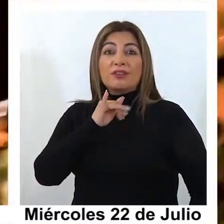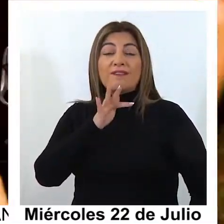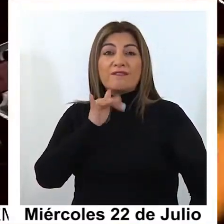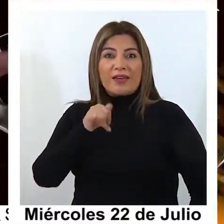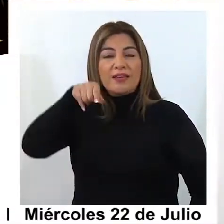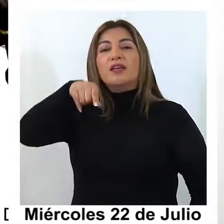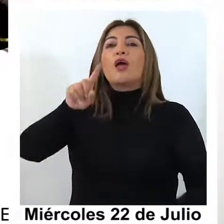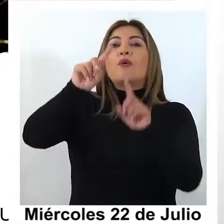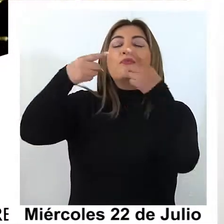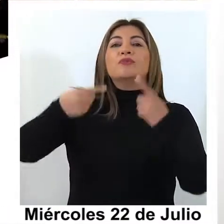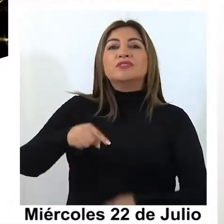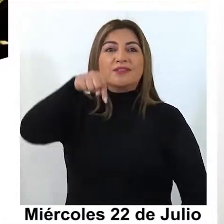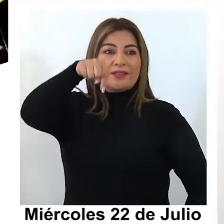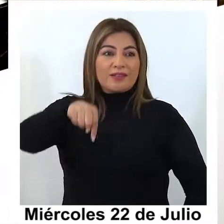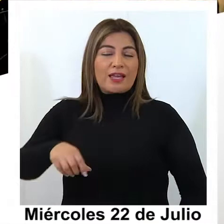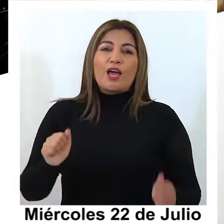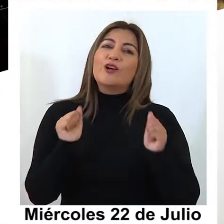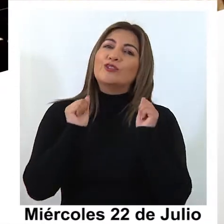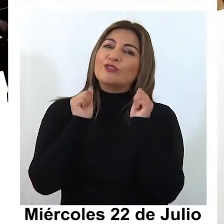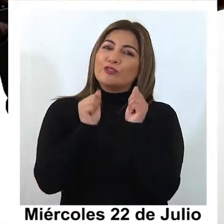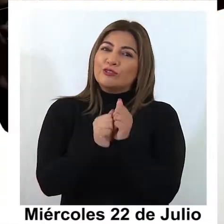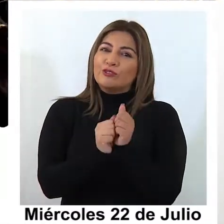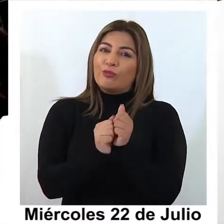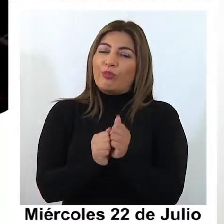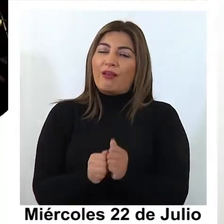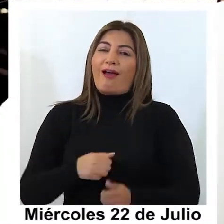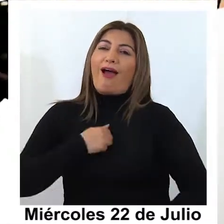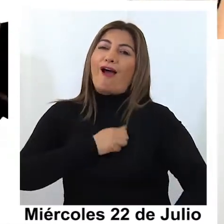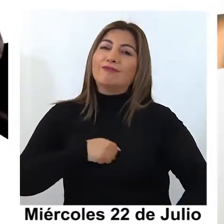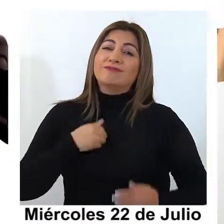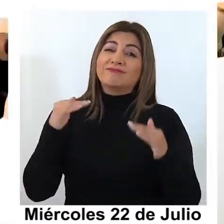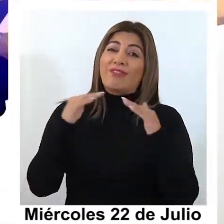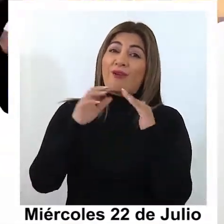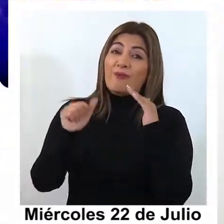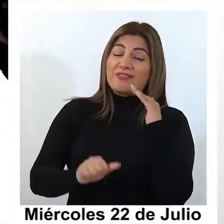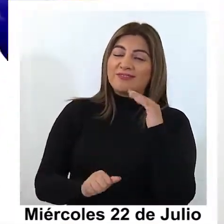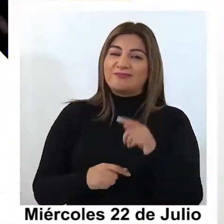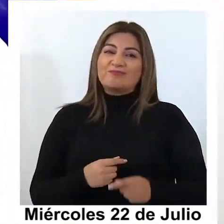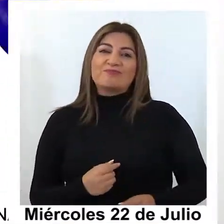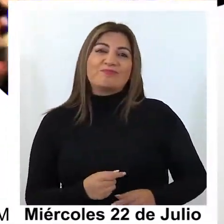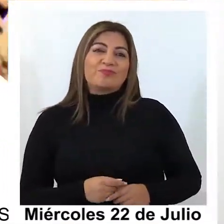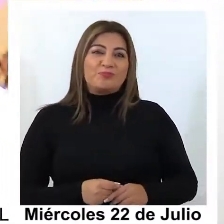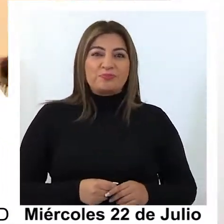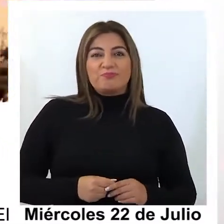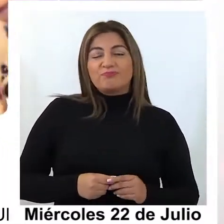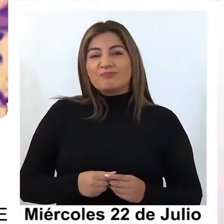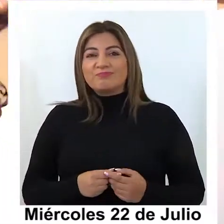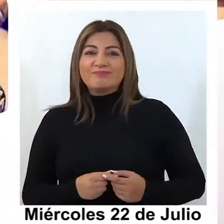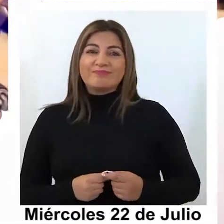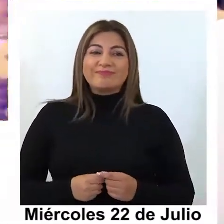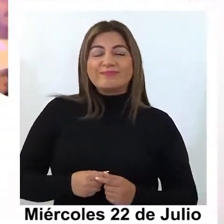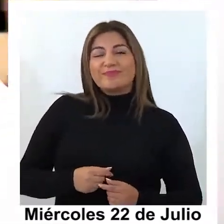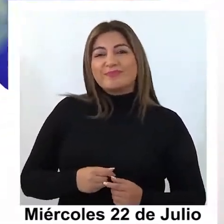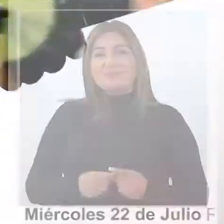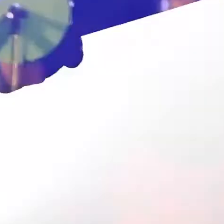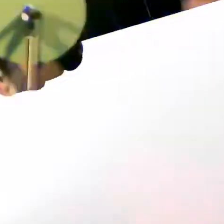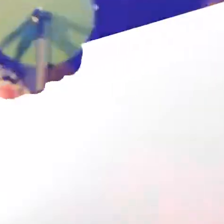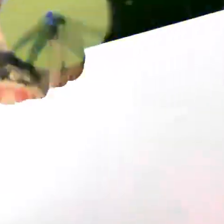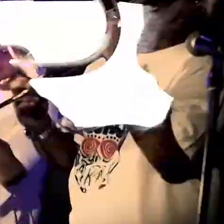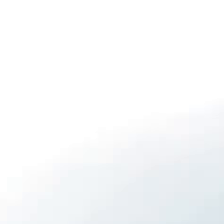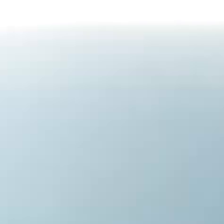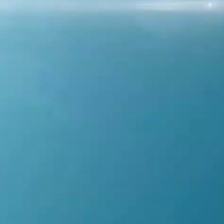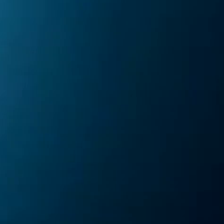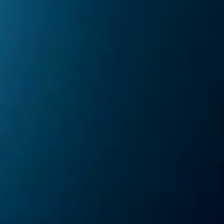local, para acompañar en esta ya tan tediosa cuarentena. No tengas miedo porque junto a los locos va